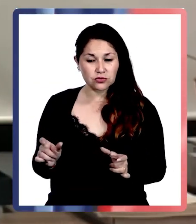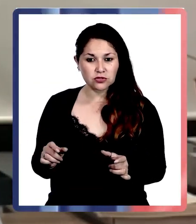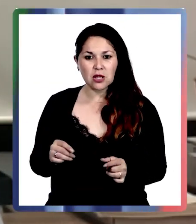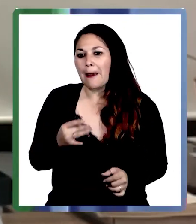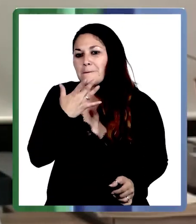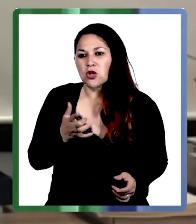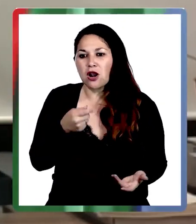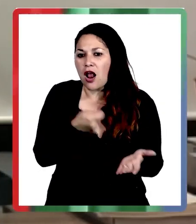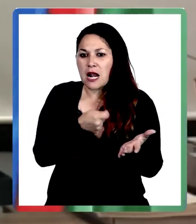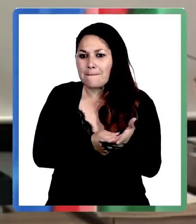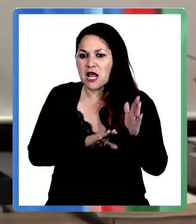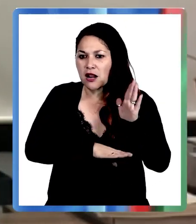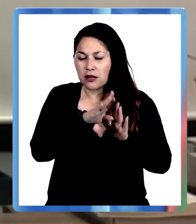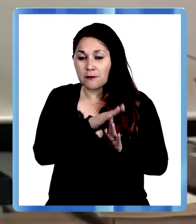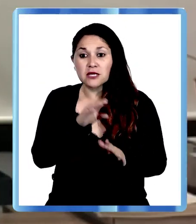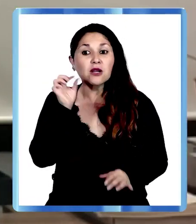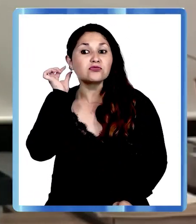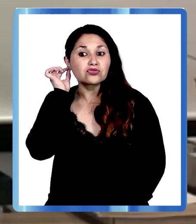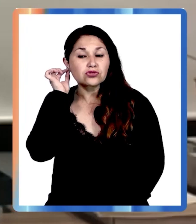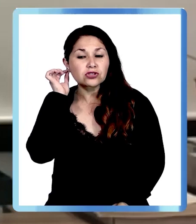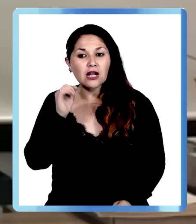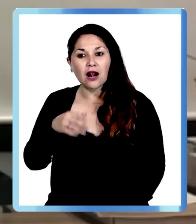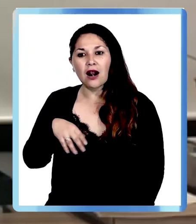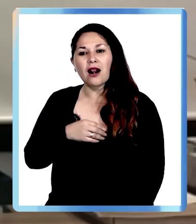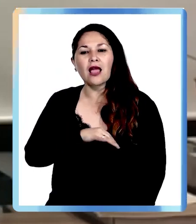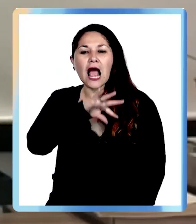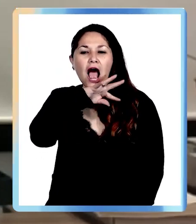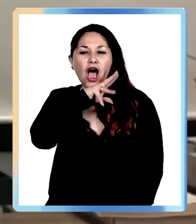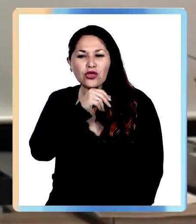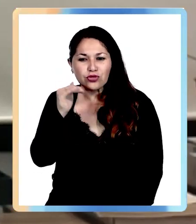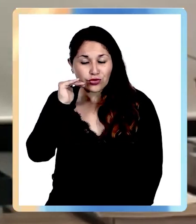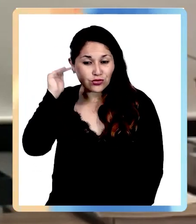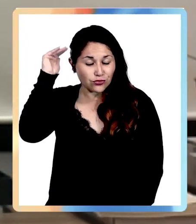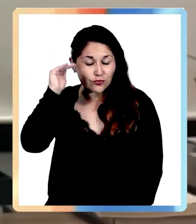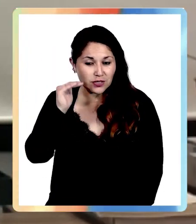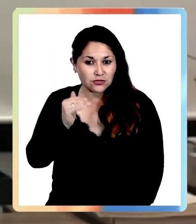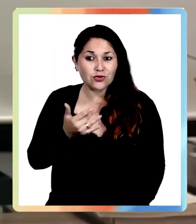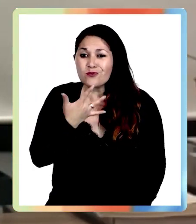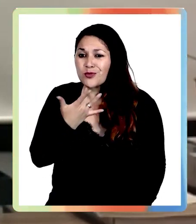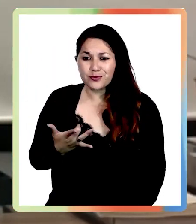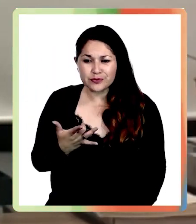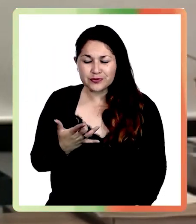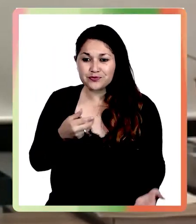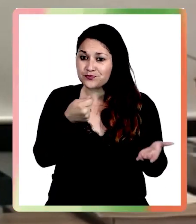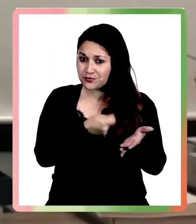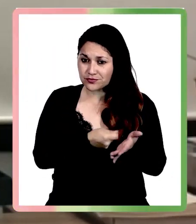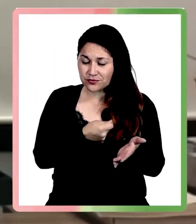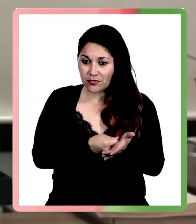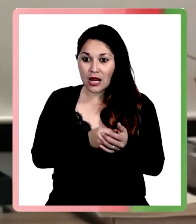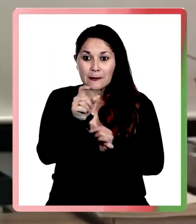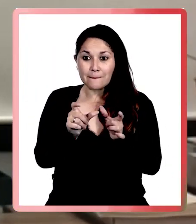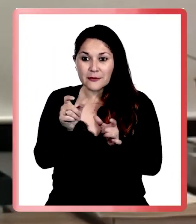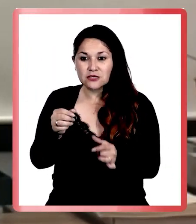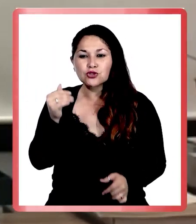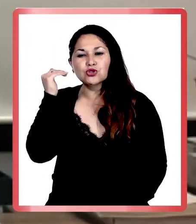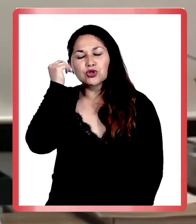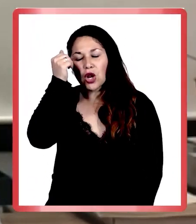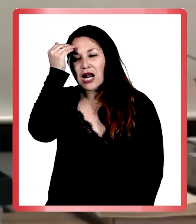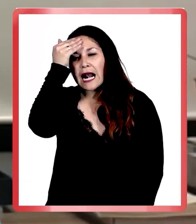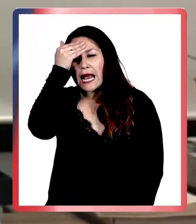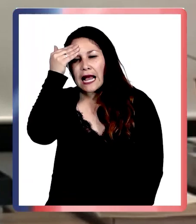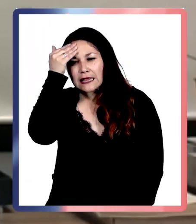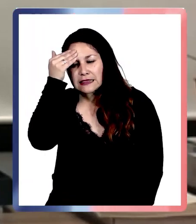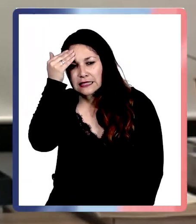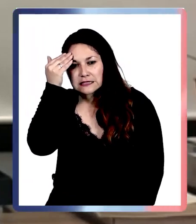cobraban más a las mujeres? ¿Por qué le cobraban más al adulto mayor? ¿Por qué tenía la preexistencia, digamos, un bloqueo